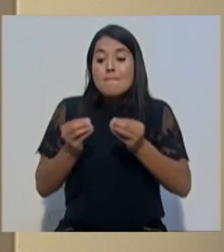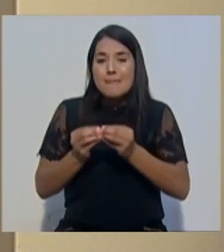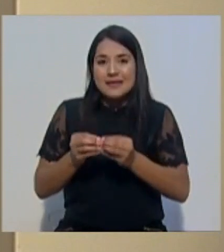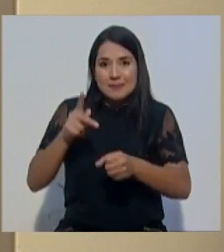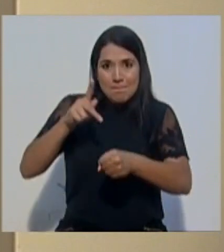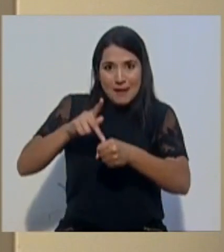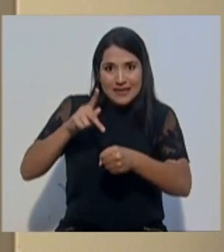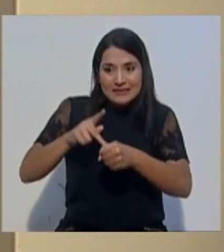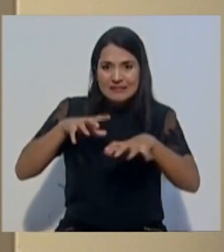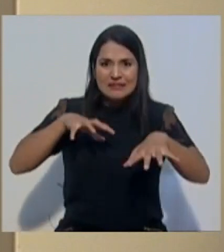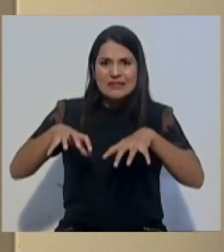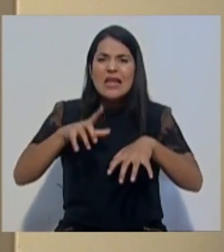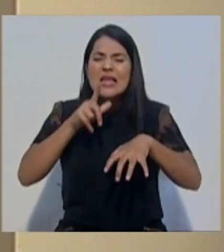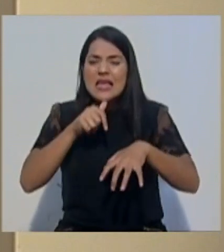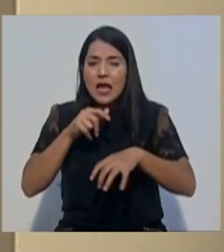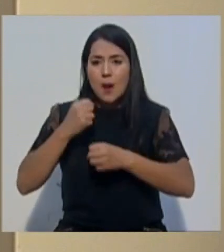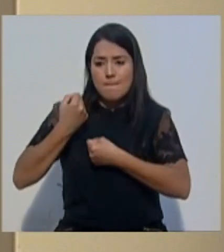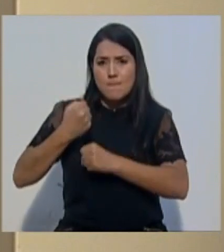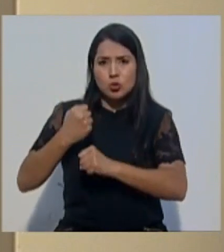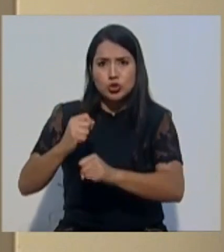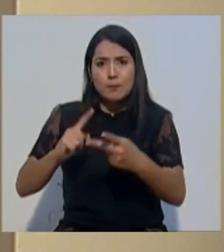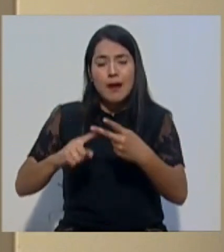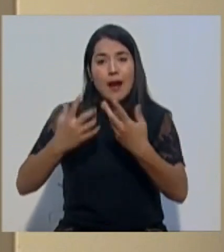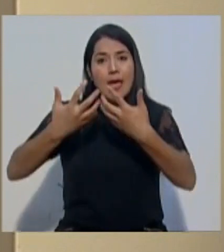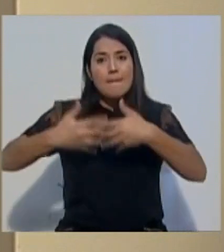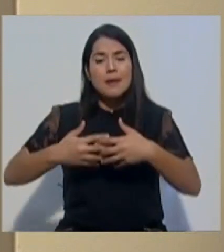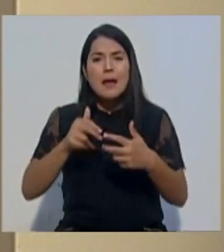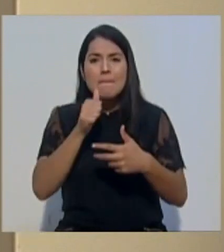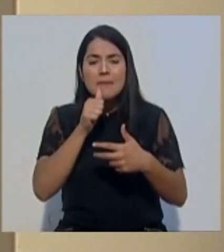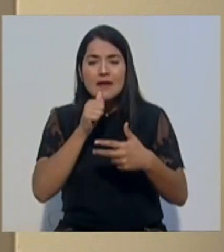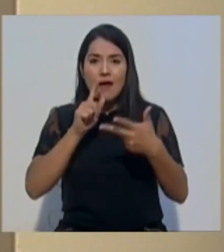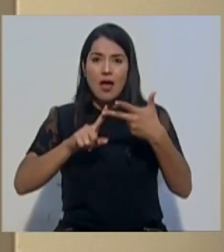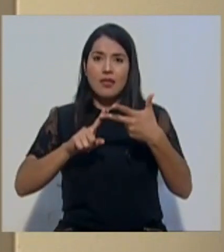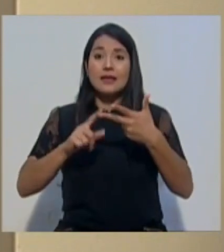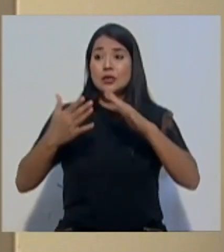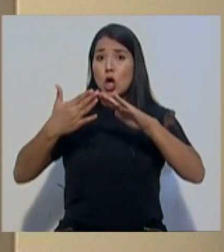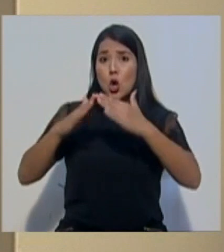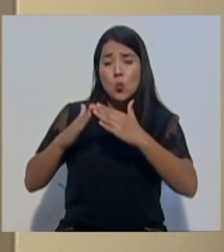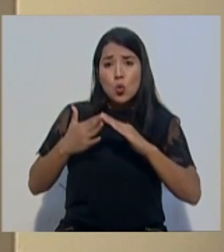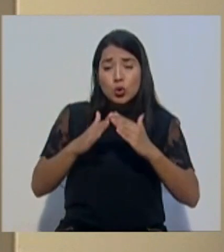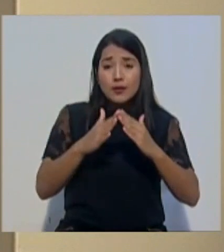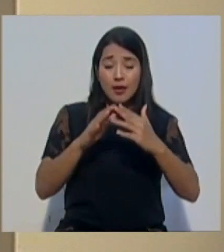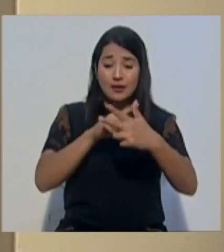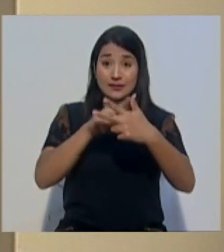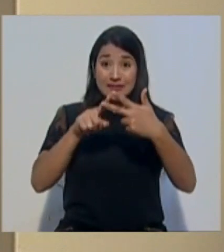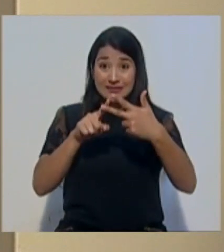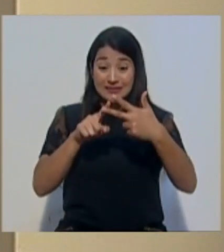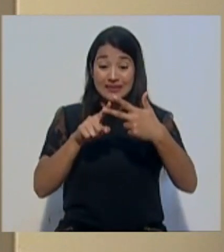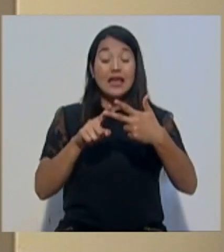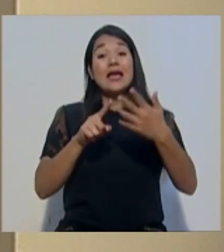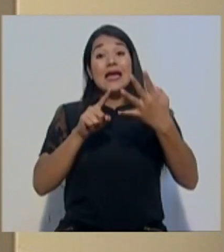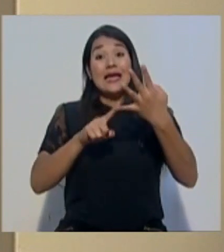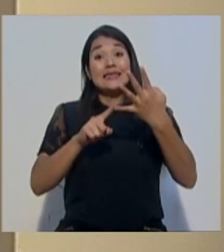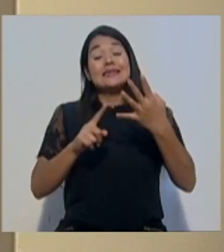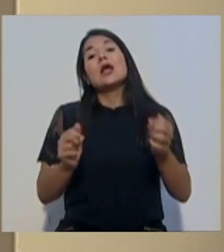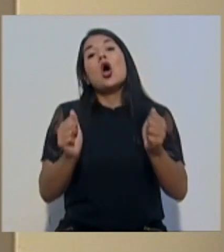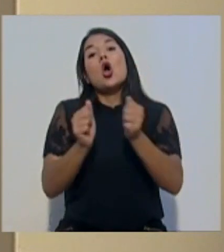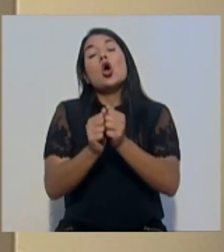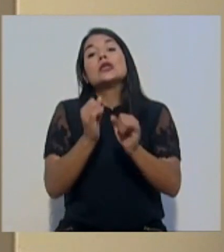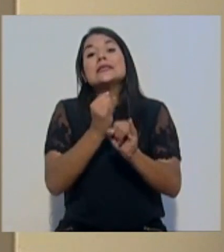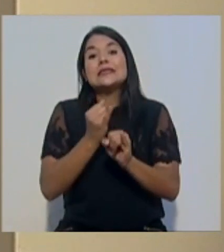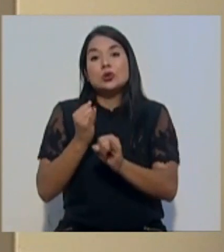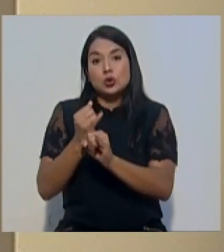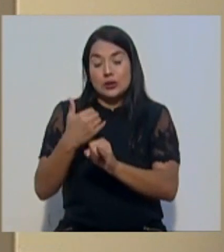gobiernos locales, de municipalidades, de empresas privadas, de comunidades en conjunto con las instituciones del